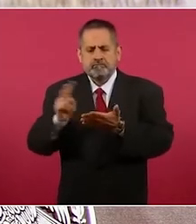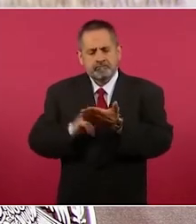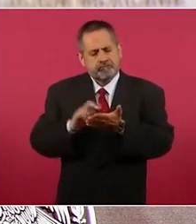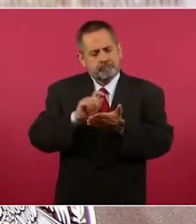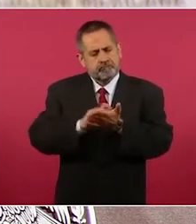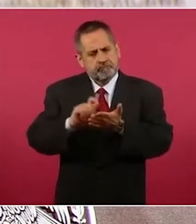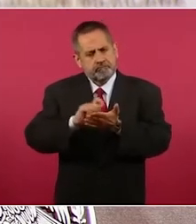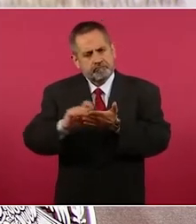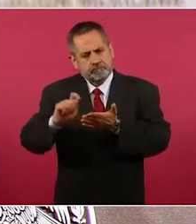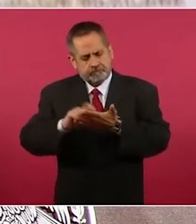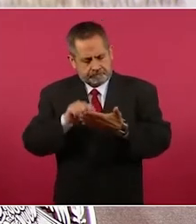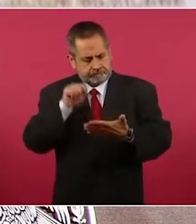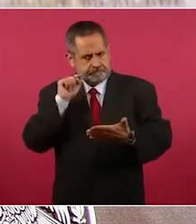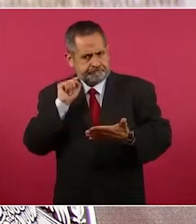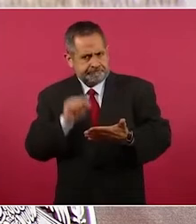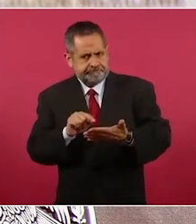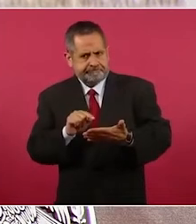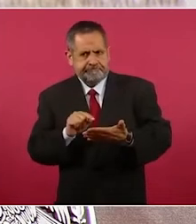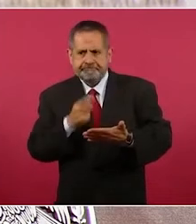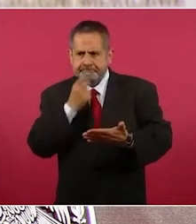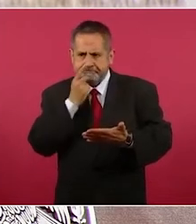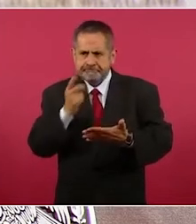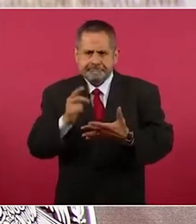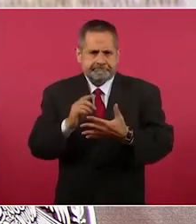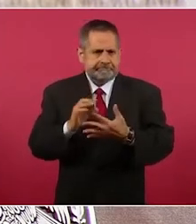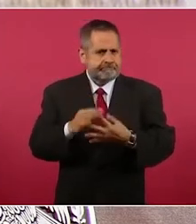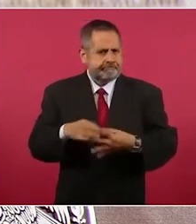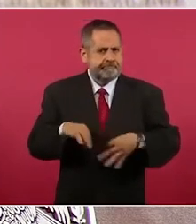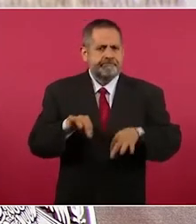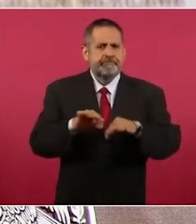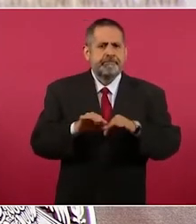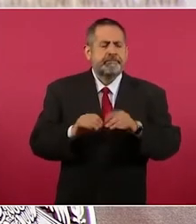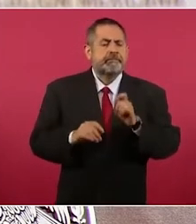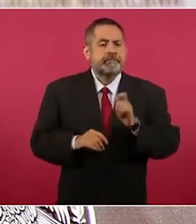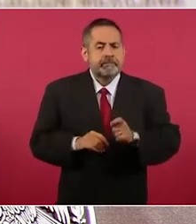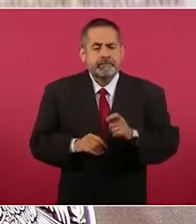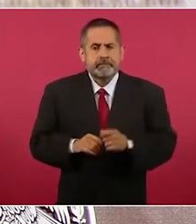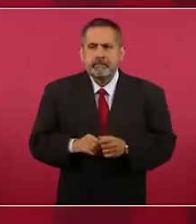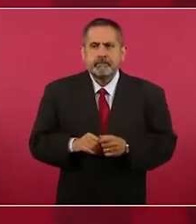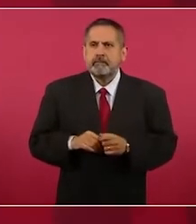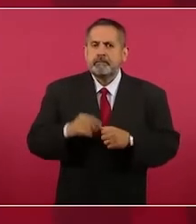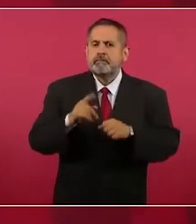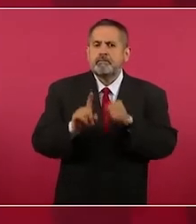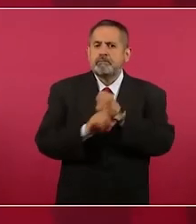subrayando de que no es la violencia